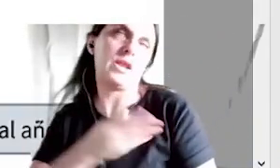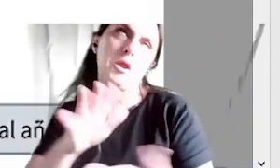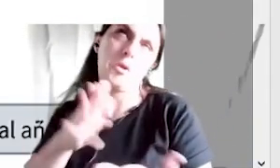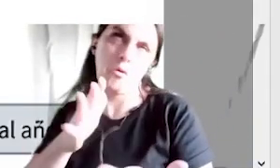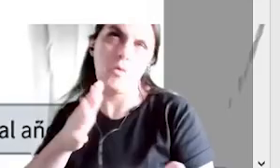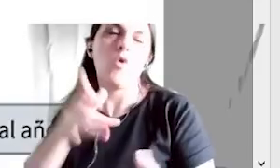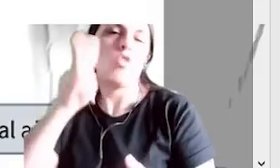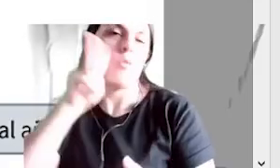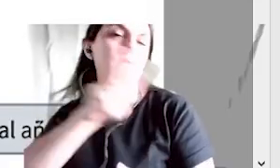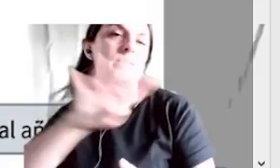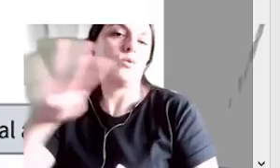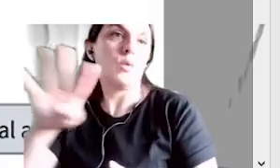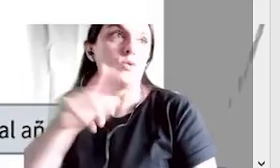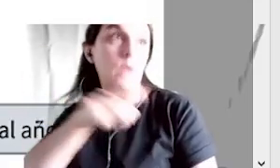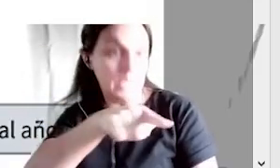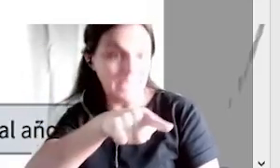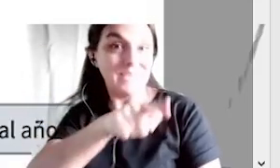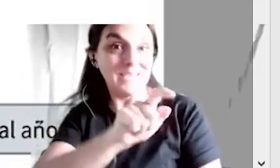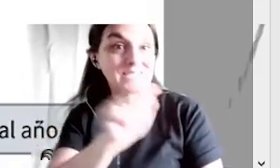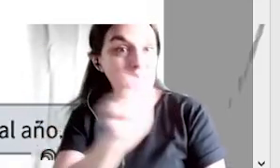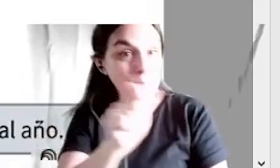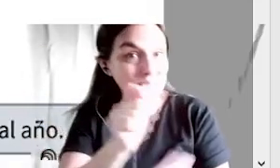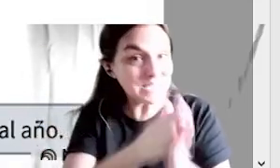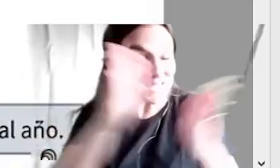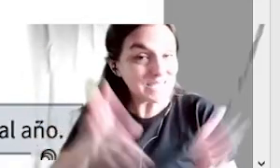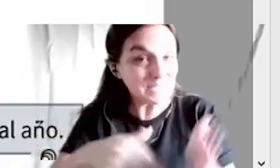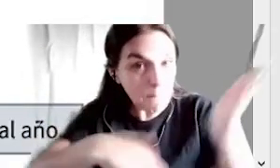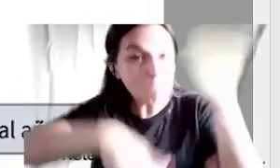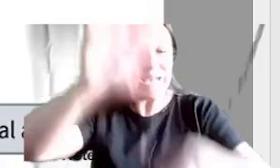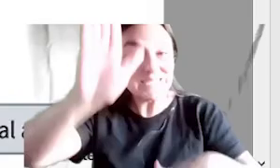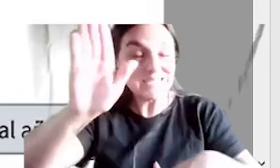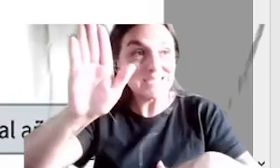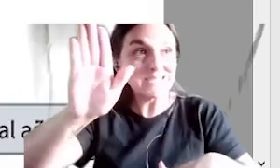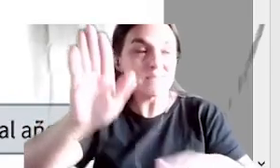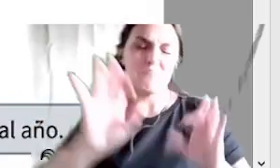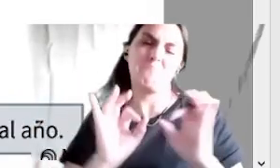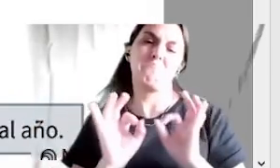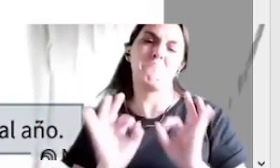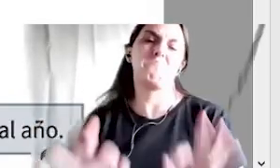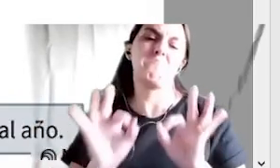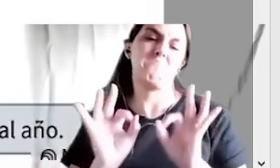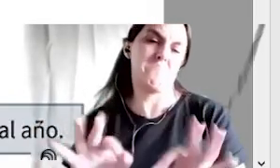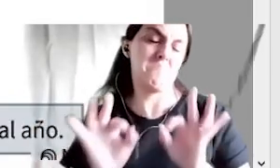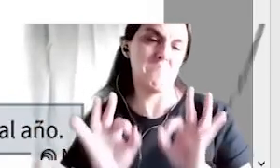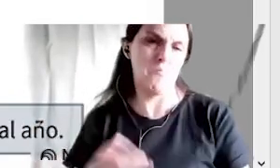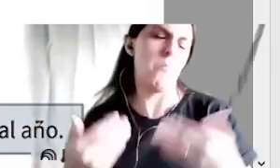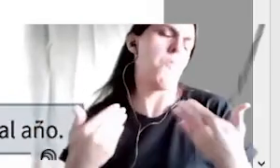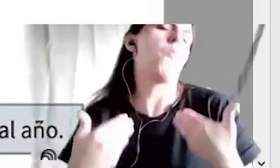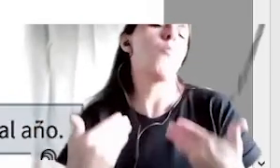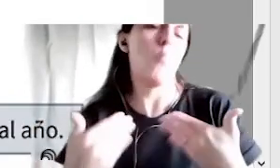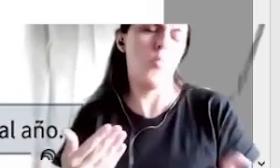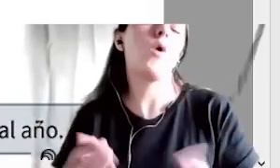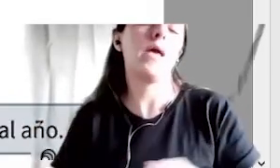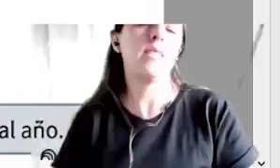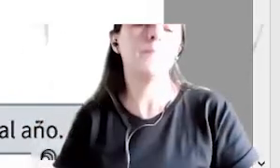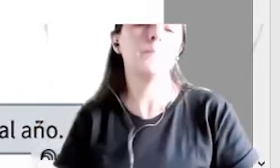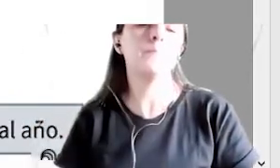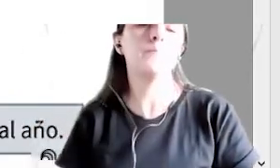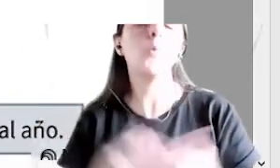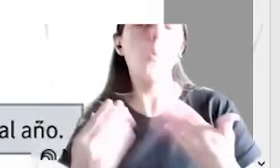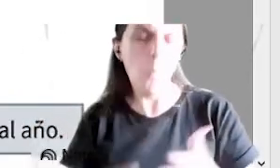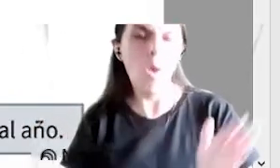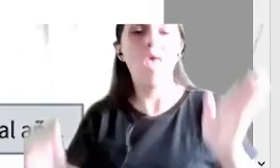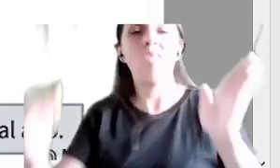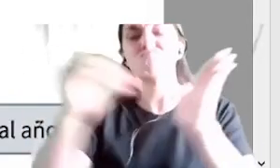2024, superan los 6 meses, dentro de los 12 meses, perfectamente entra con el concepto